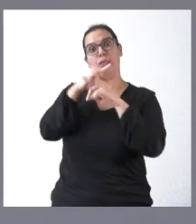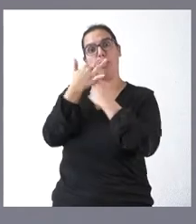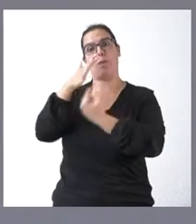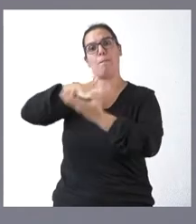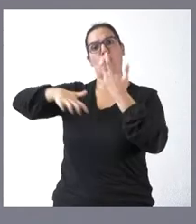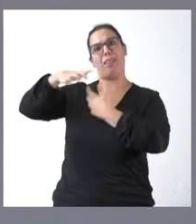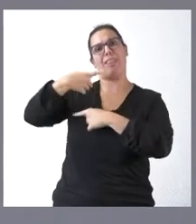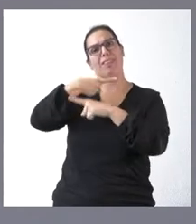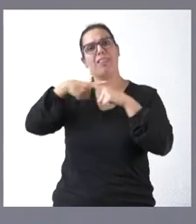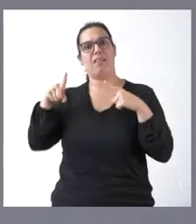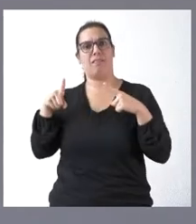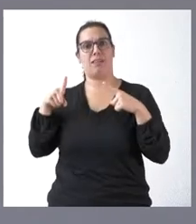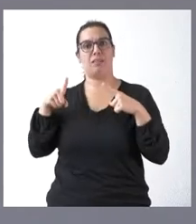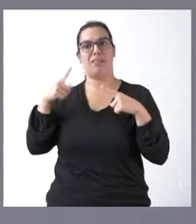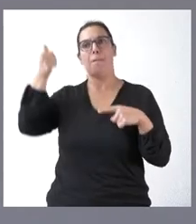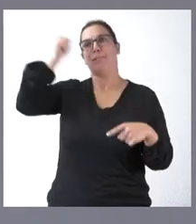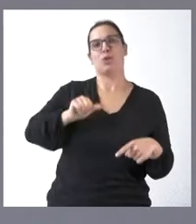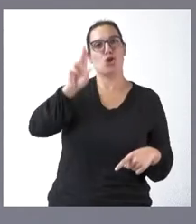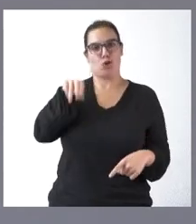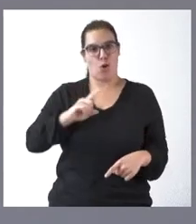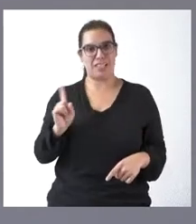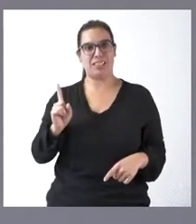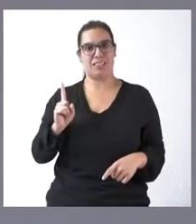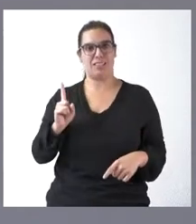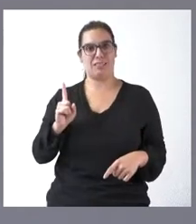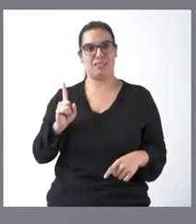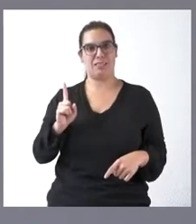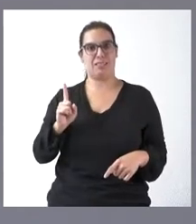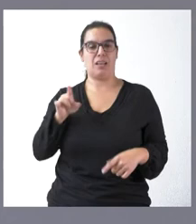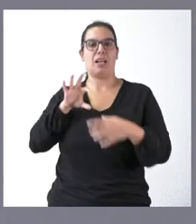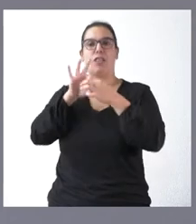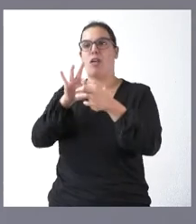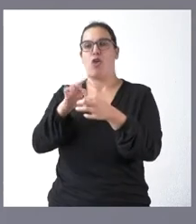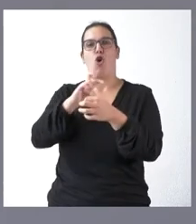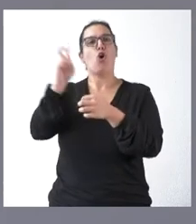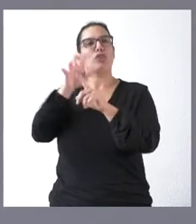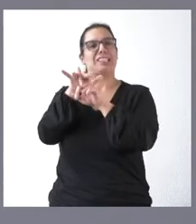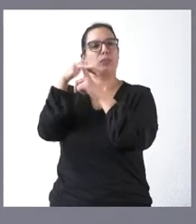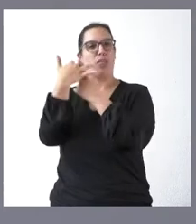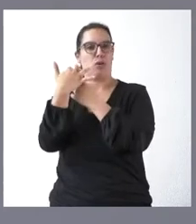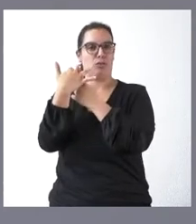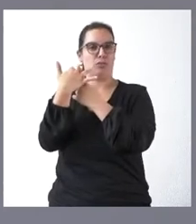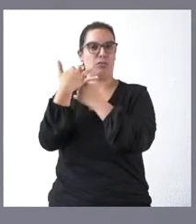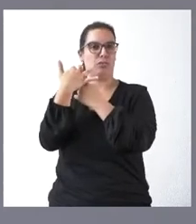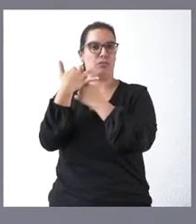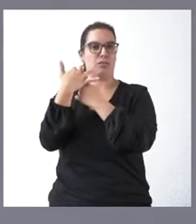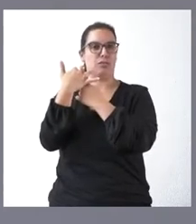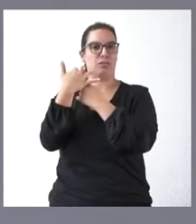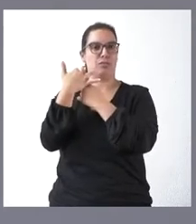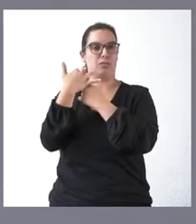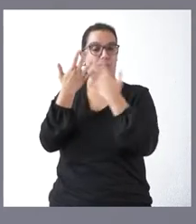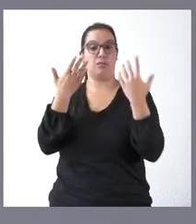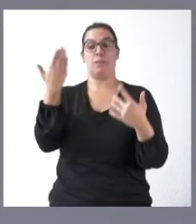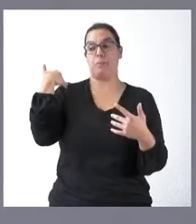que no es violencia de género y que tiene que ver con otras circunstancias que en su momento nos llevó